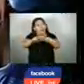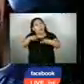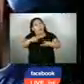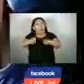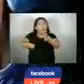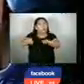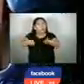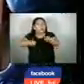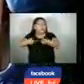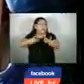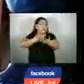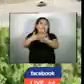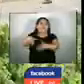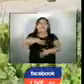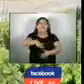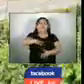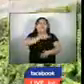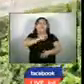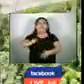todos los rincones del país.